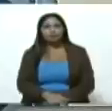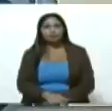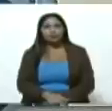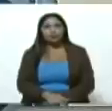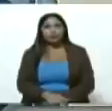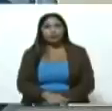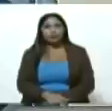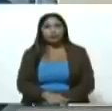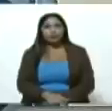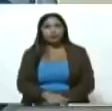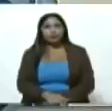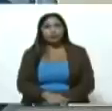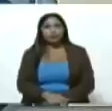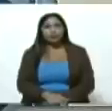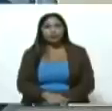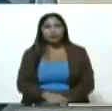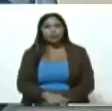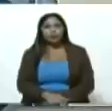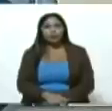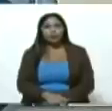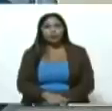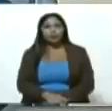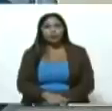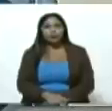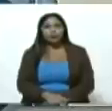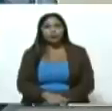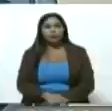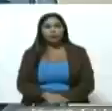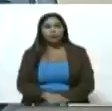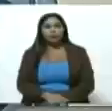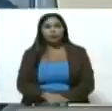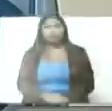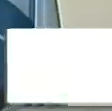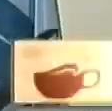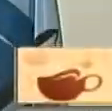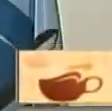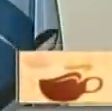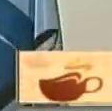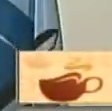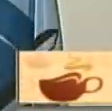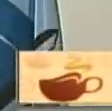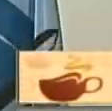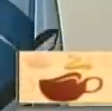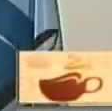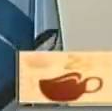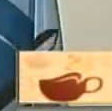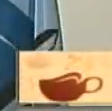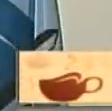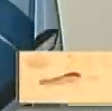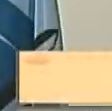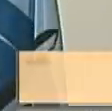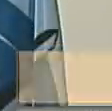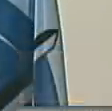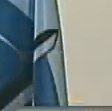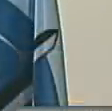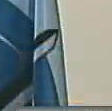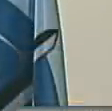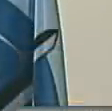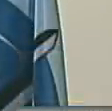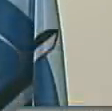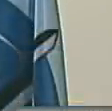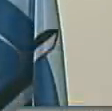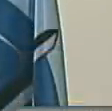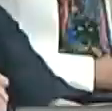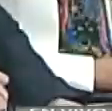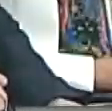los tribunales penales ordinarios hacemos día a día para combatir las violaciones